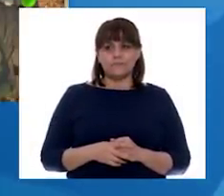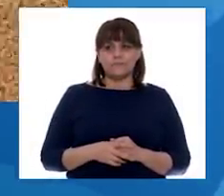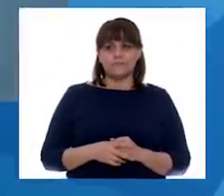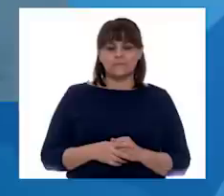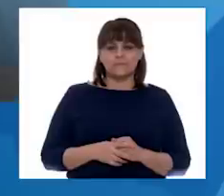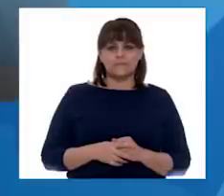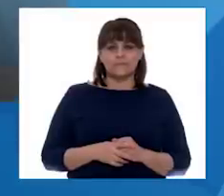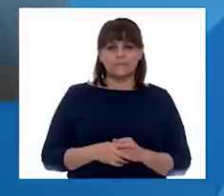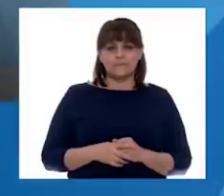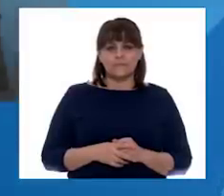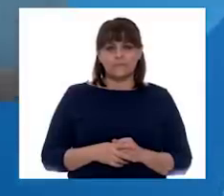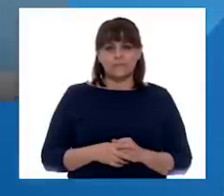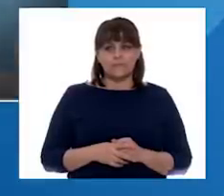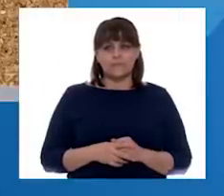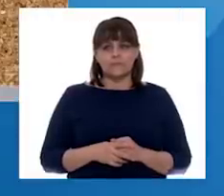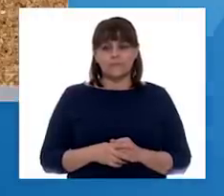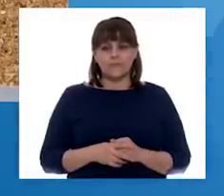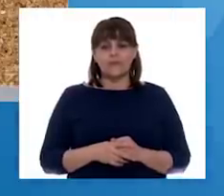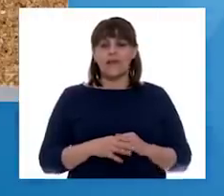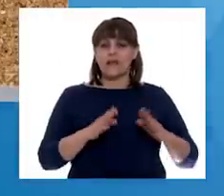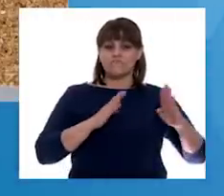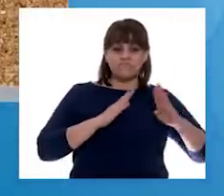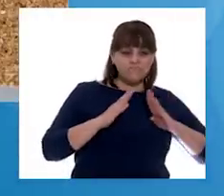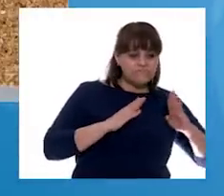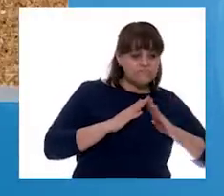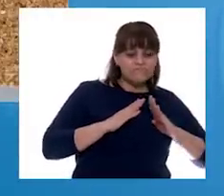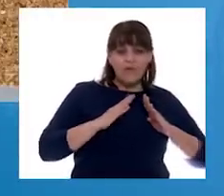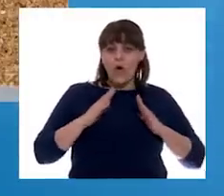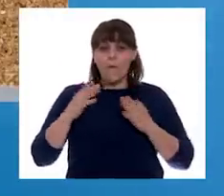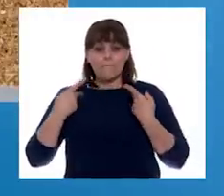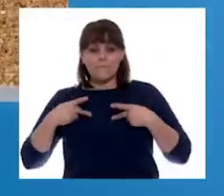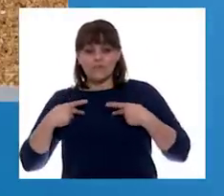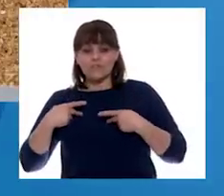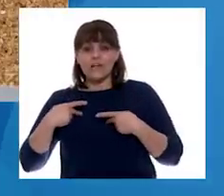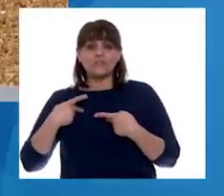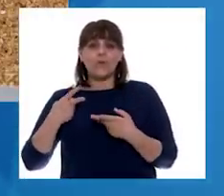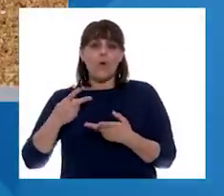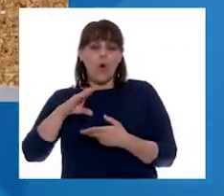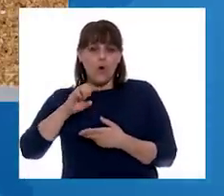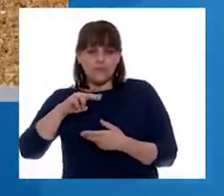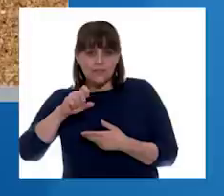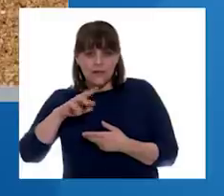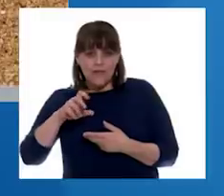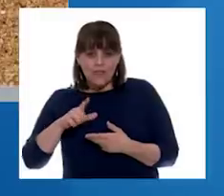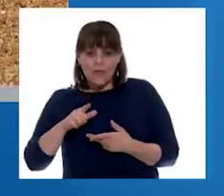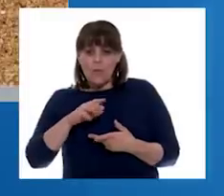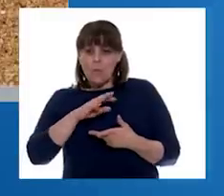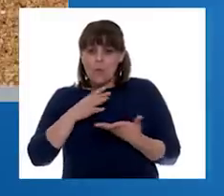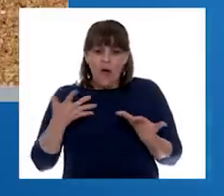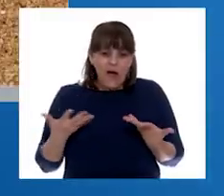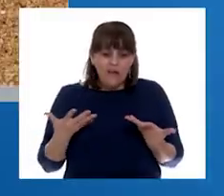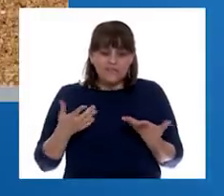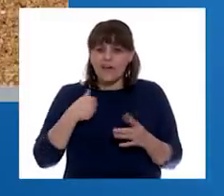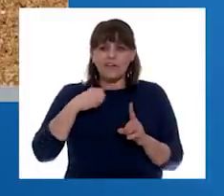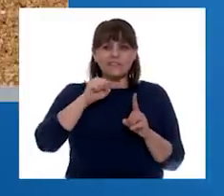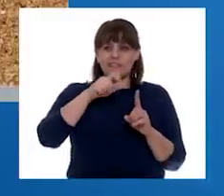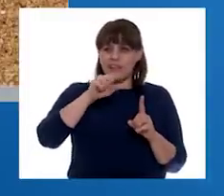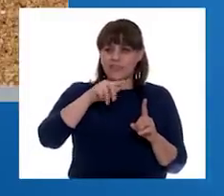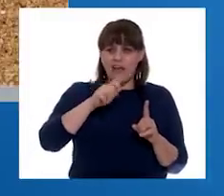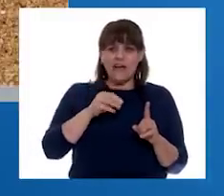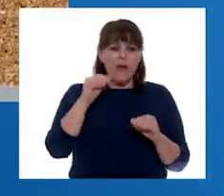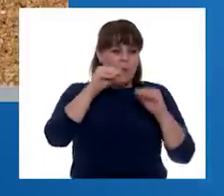Con el apoyo de un poderoso ejército, ni los conservadores pudieron controlarlo. Santana había exigido impuestos absurdos y monumentos en su